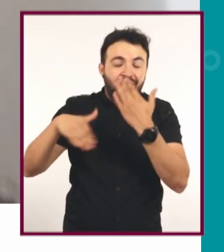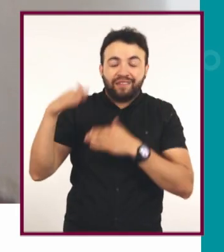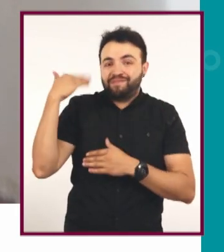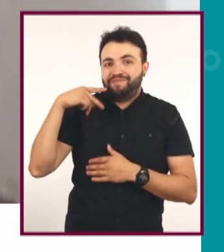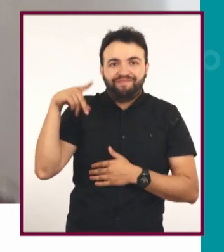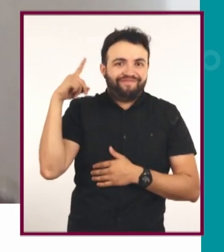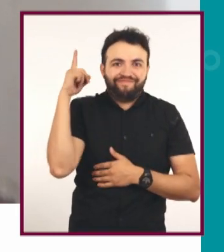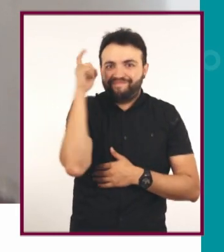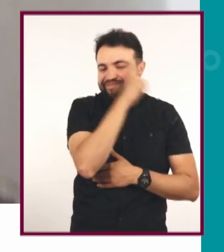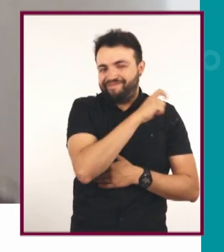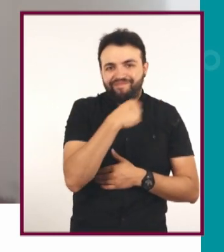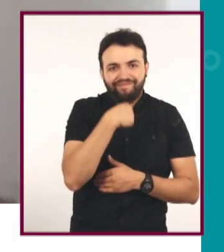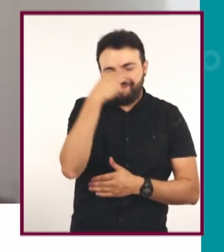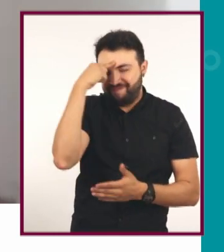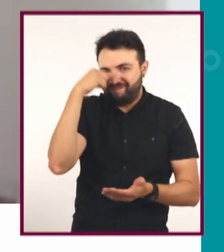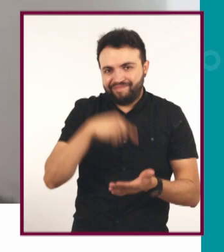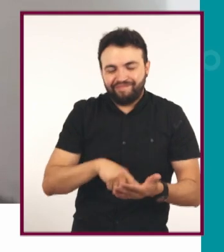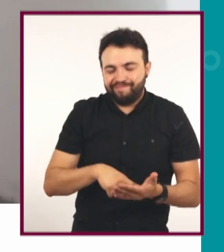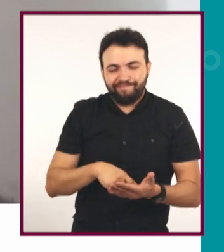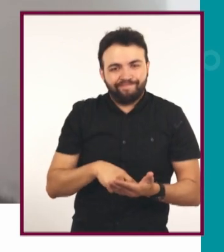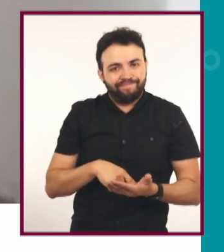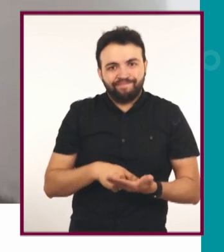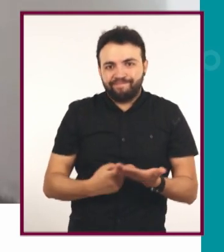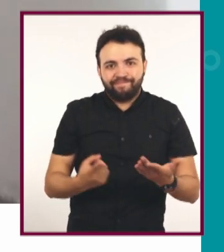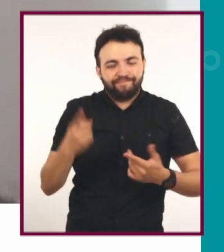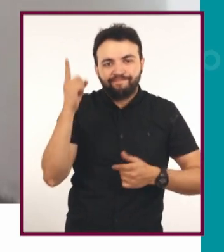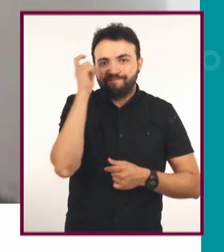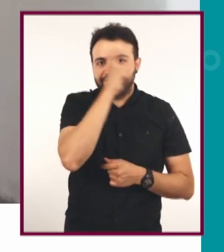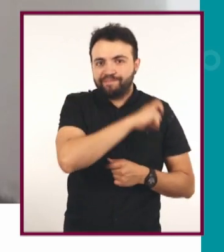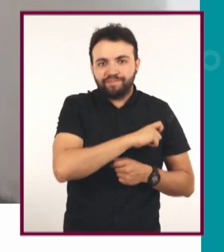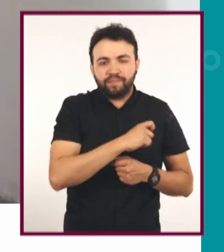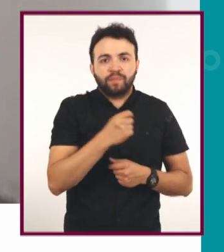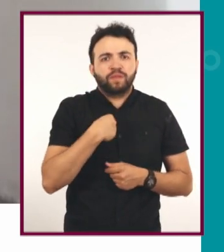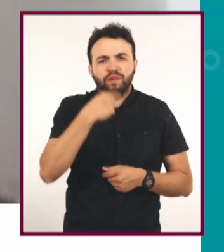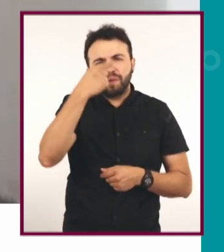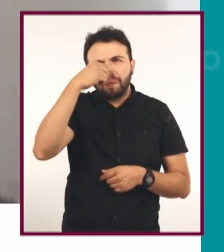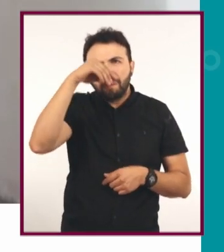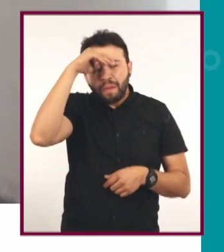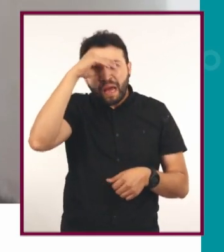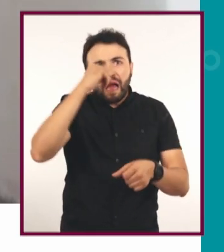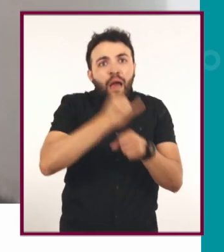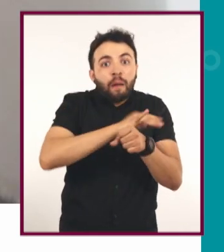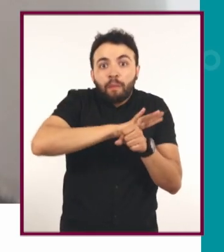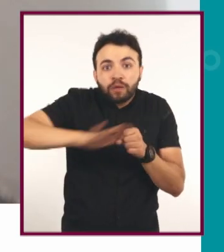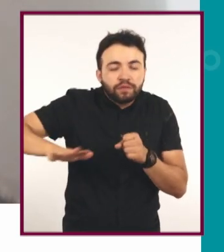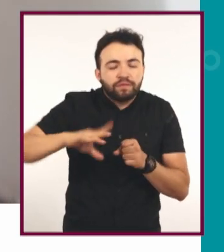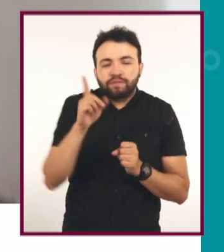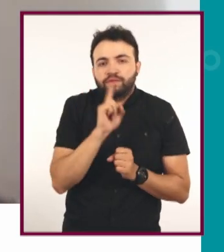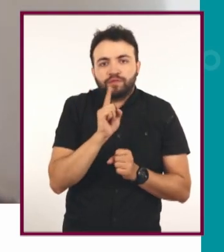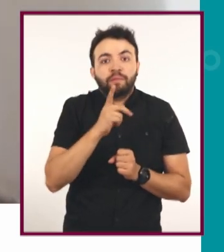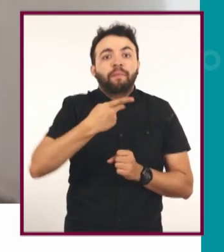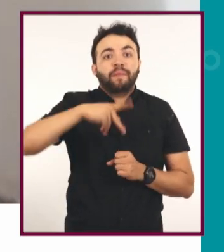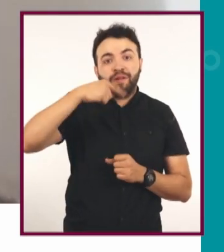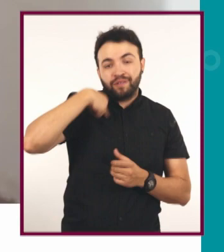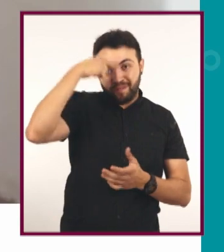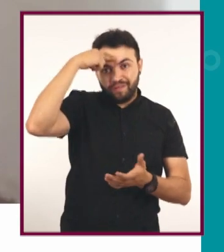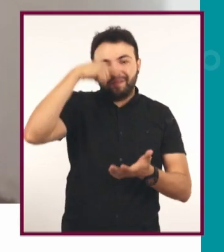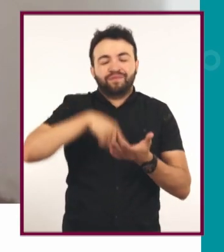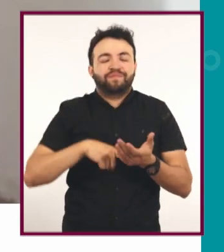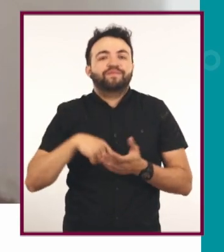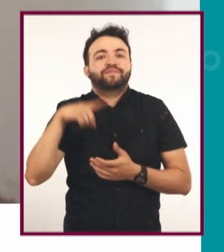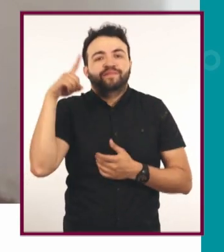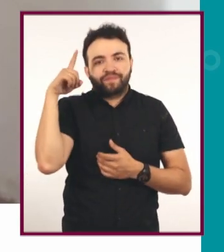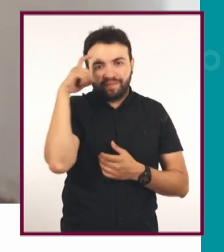con un bebé cuando estás muy joven, ¿no? Entonces creo que hubiera sido definitivamente difícil, no digo